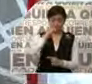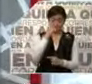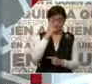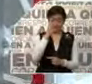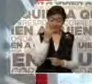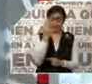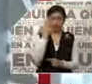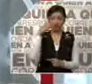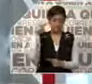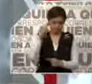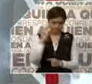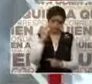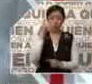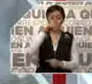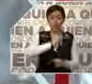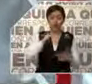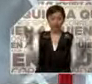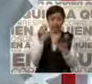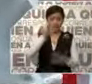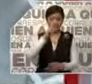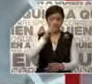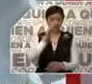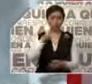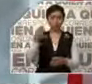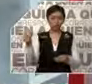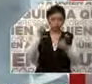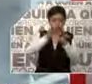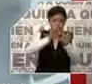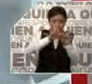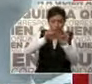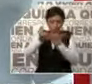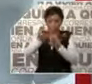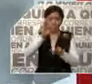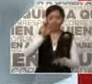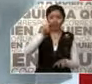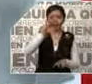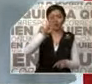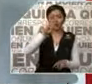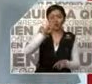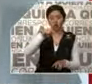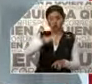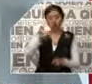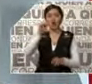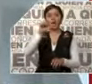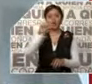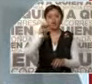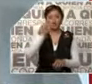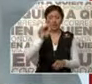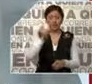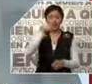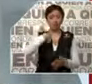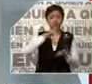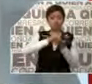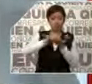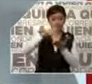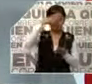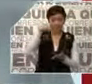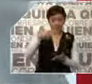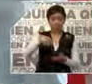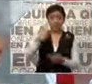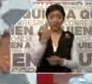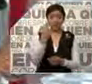brigada e ingresarla en el portal de Fundación Azteca, Limpiemos Nuestro México. 25 de mayo, vamos a